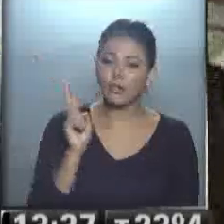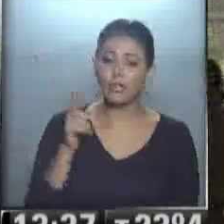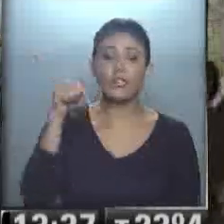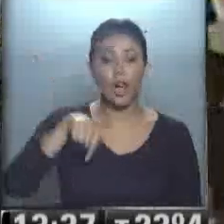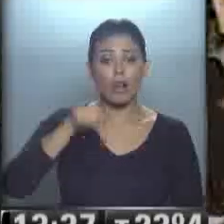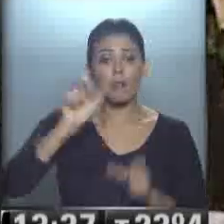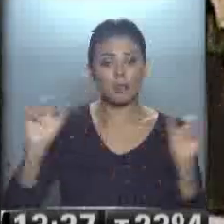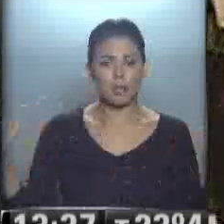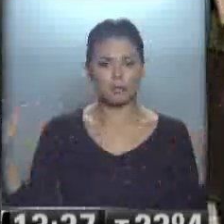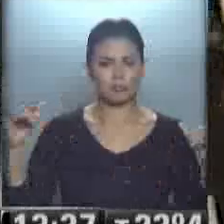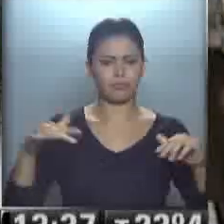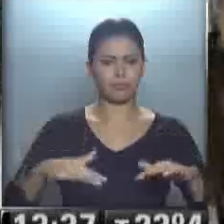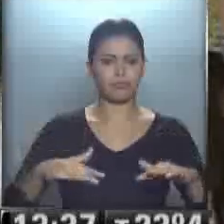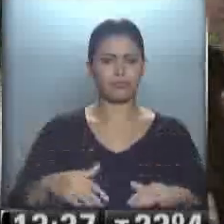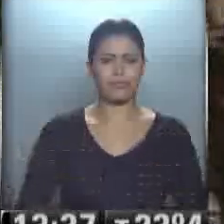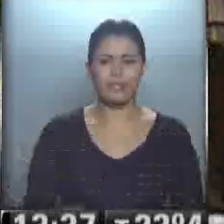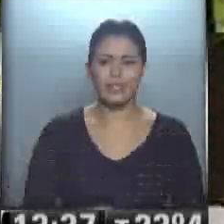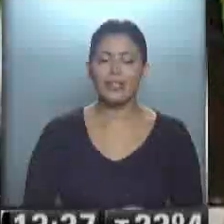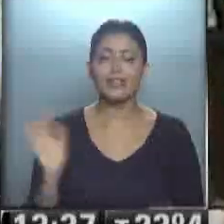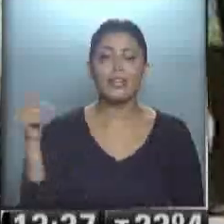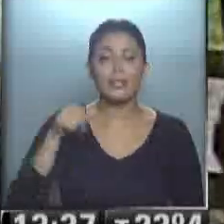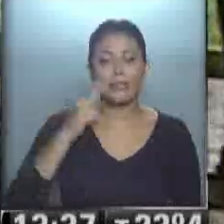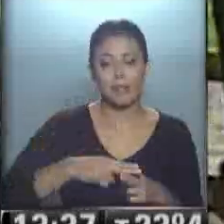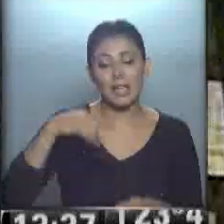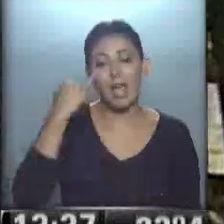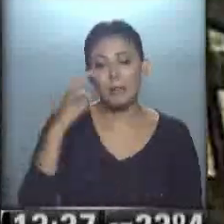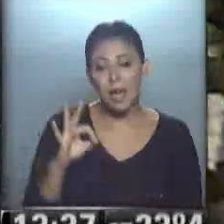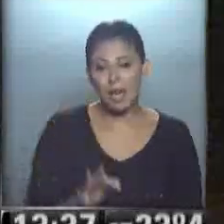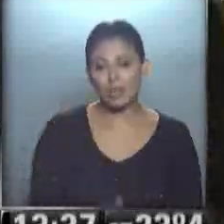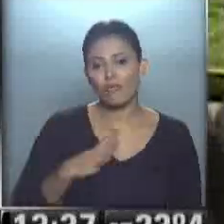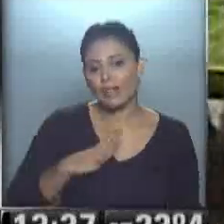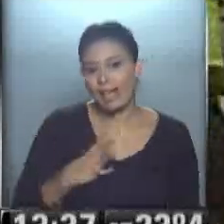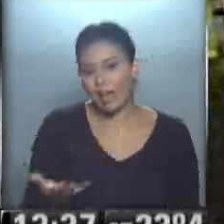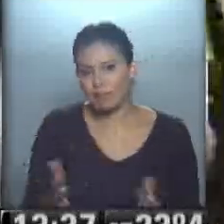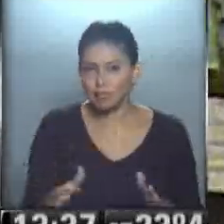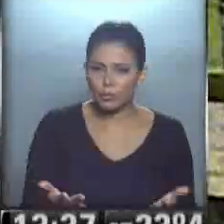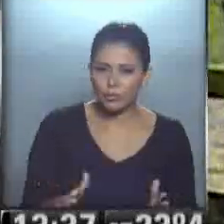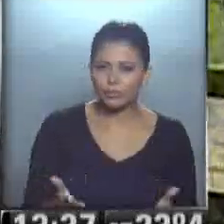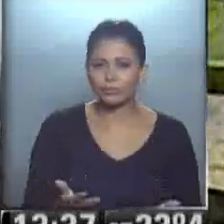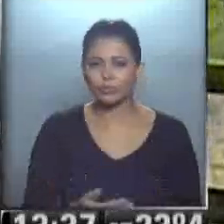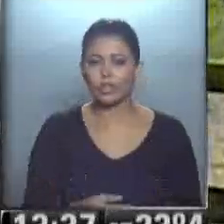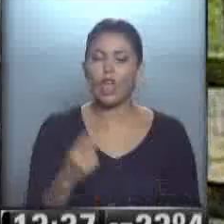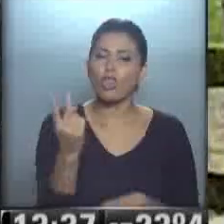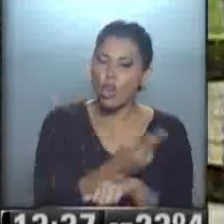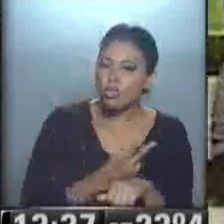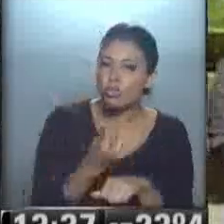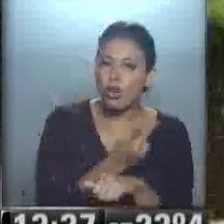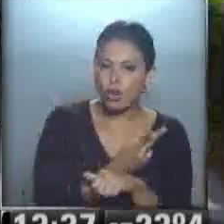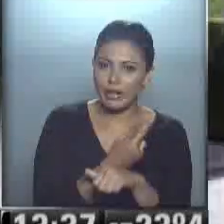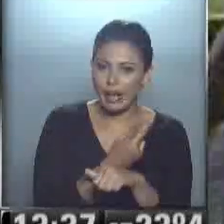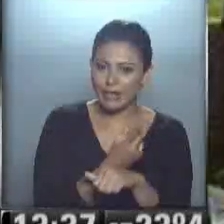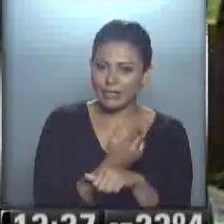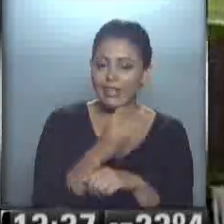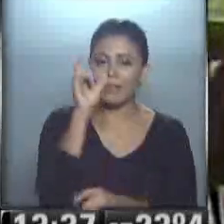mucha gente, realmente hay muchas personas que se han congregado aquí en la Plaza de Mayo, a pesar de que faltan algo así como 2 horas para que